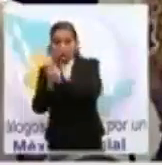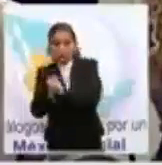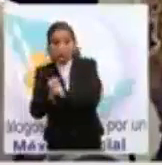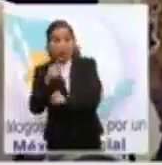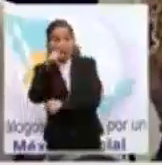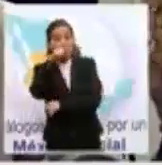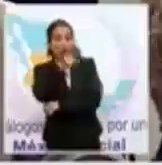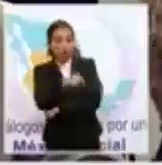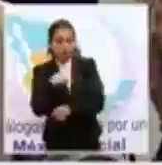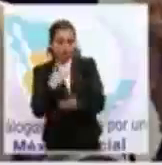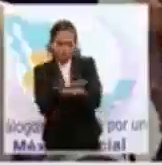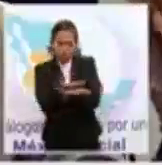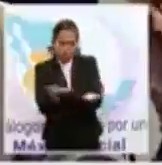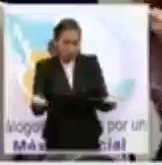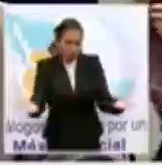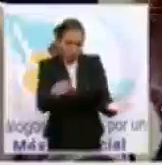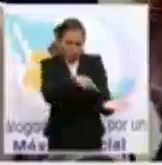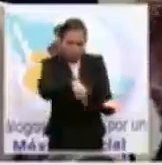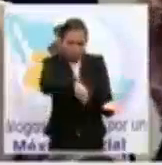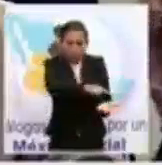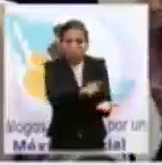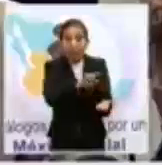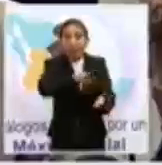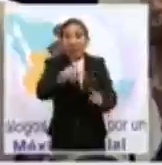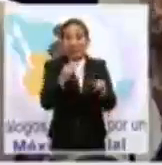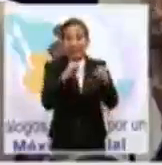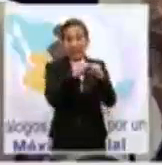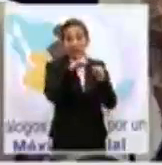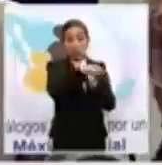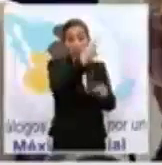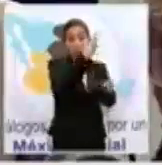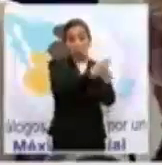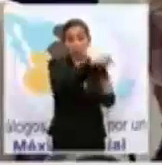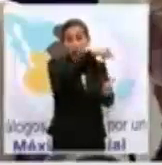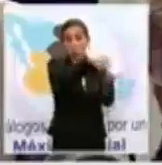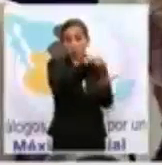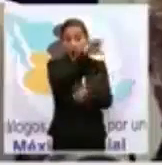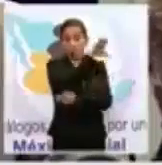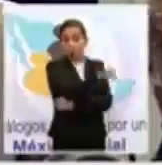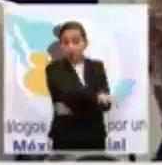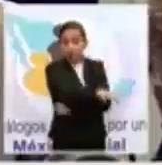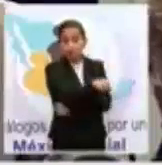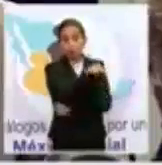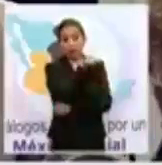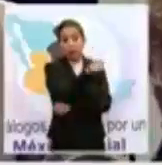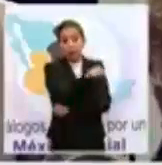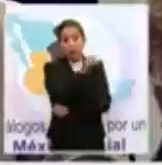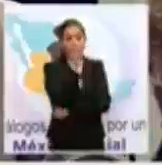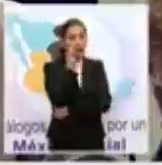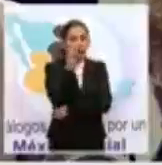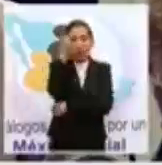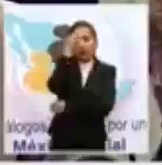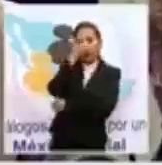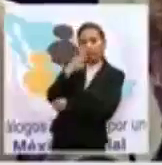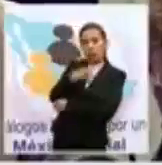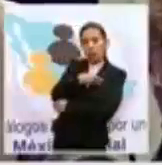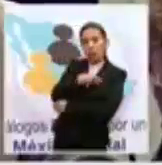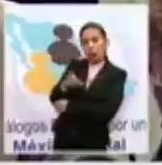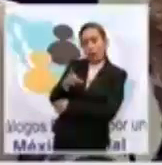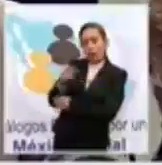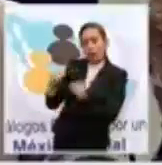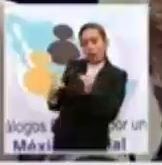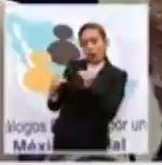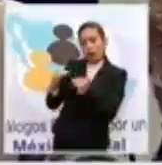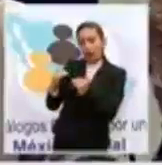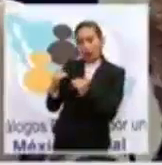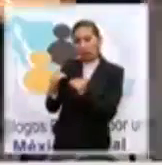sobre la mesa, ¿no? Es una institución que ha logrado en primer lugar que todos empecemos a medir la pobreza igual, ¿no? Y